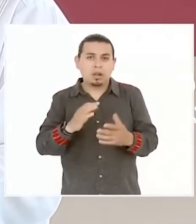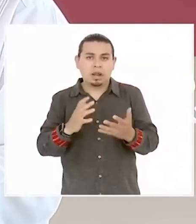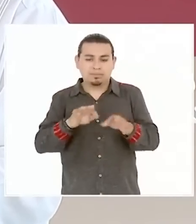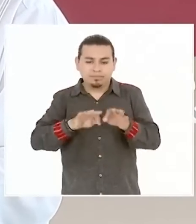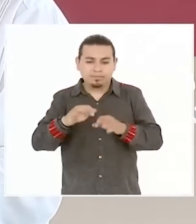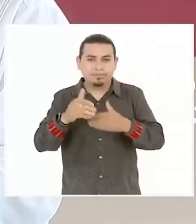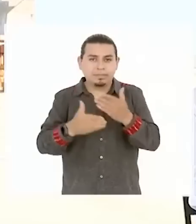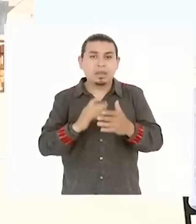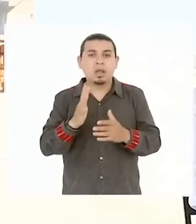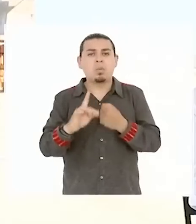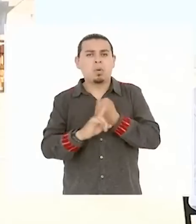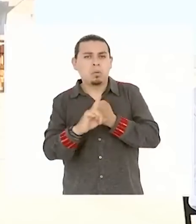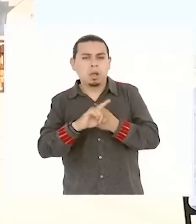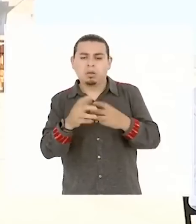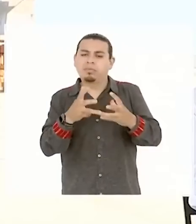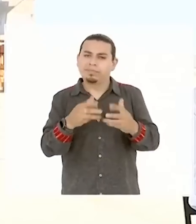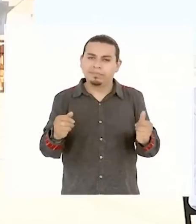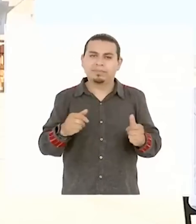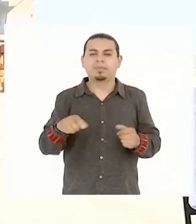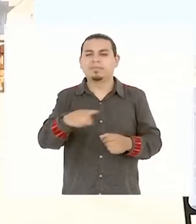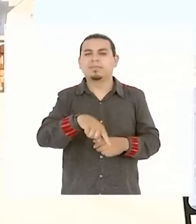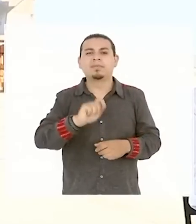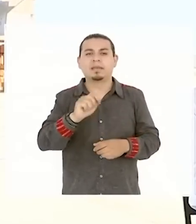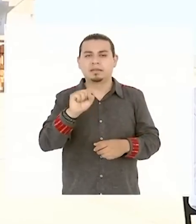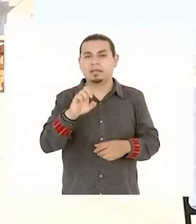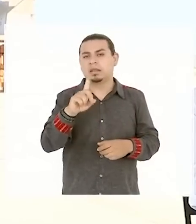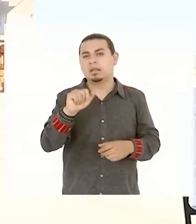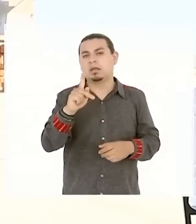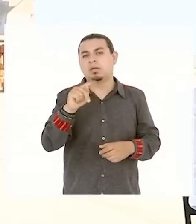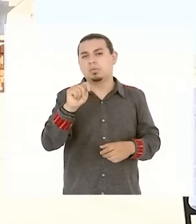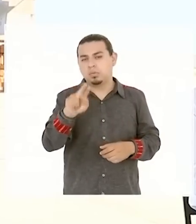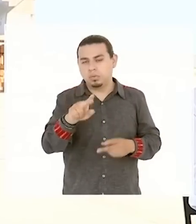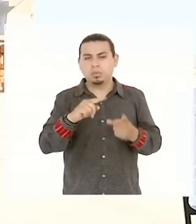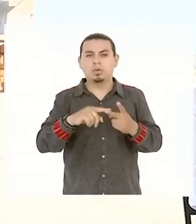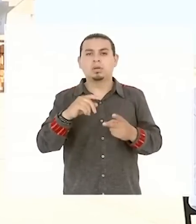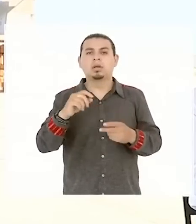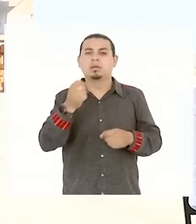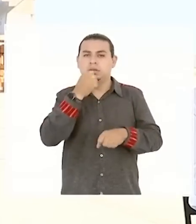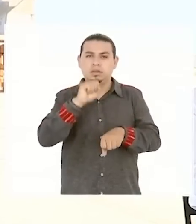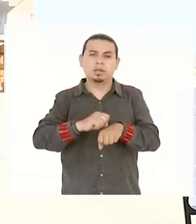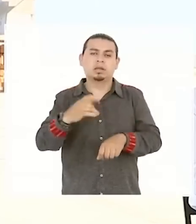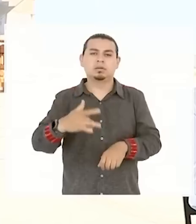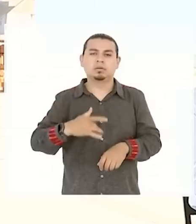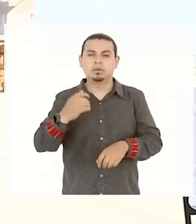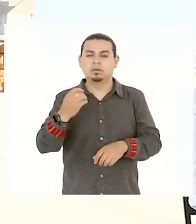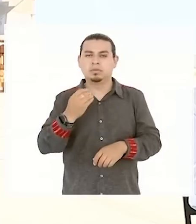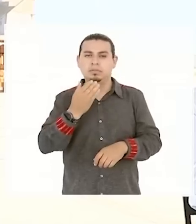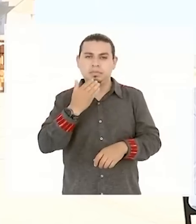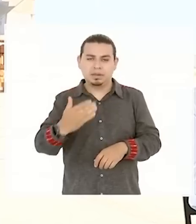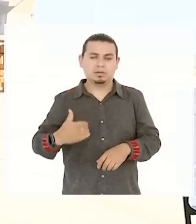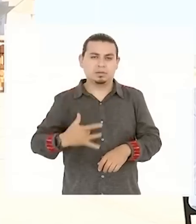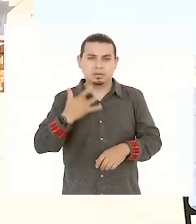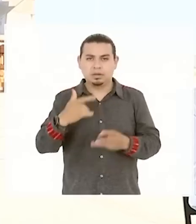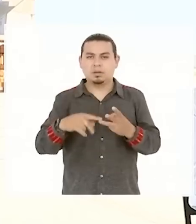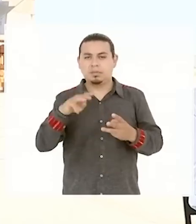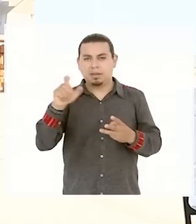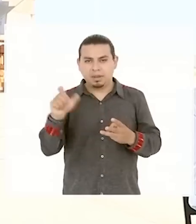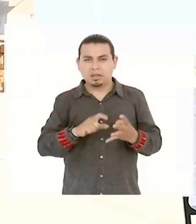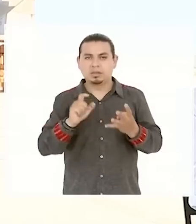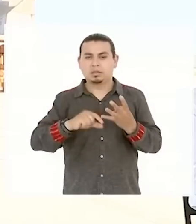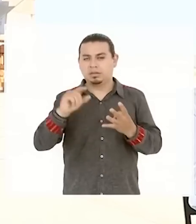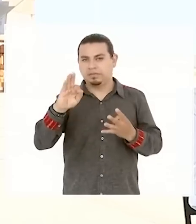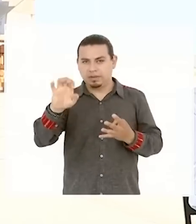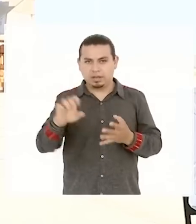venido resarciendo con el apoyo de la Sedatu, la Secretaría del Bienestar, Conagua, Pemex, Comisión Federal de Electricidad